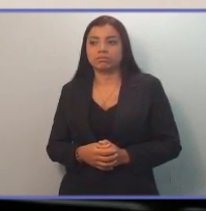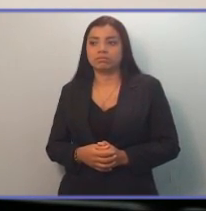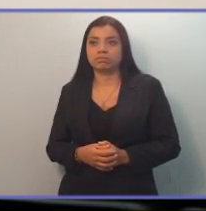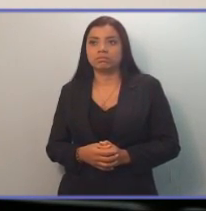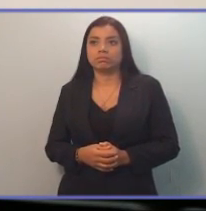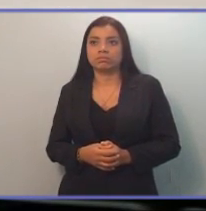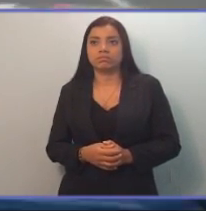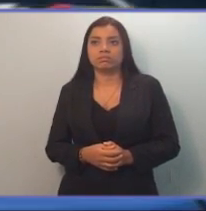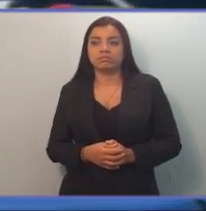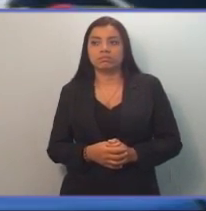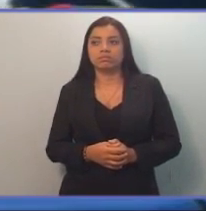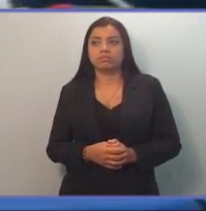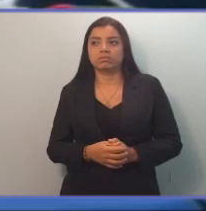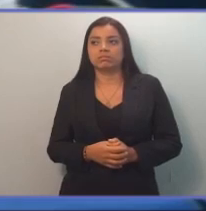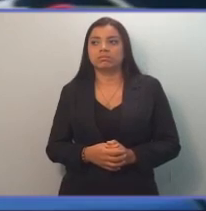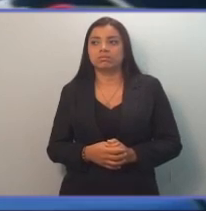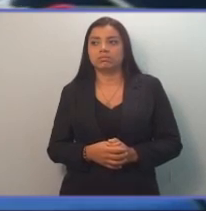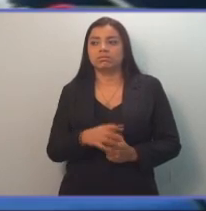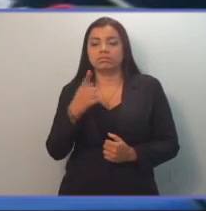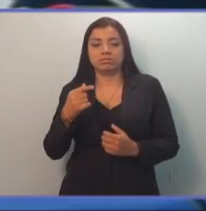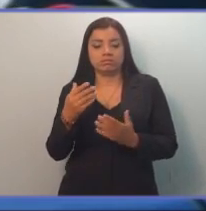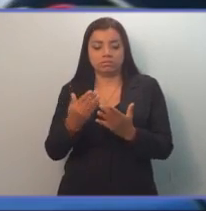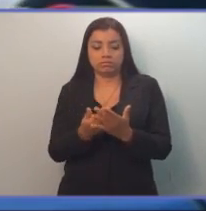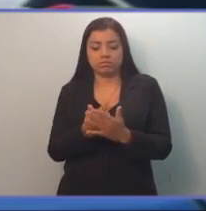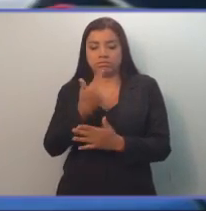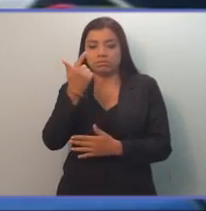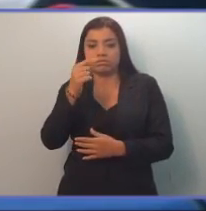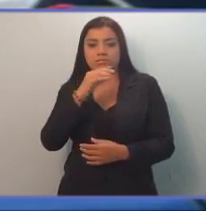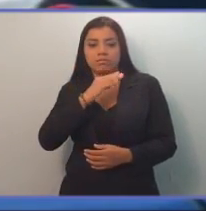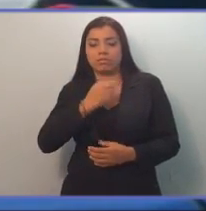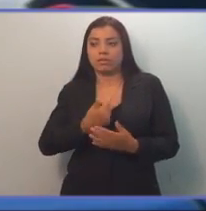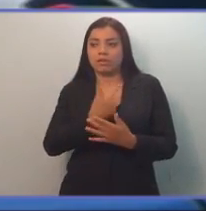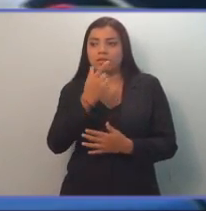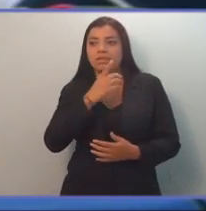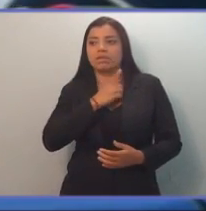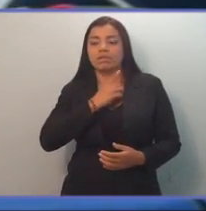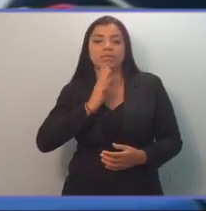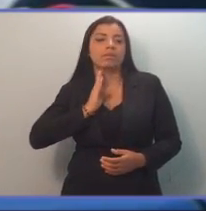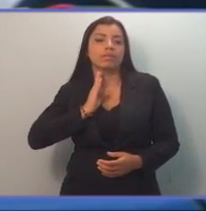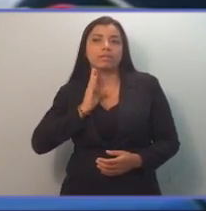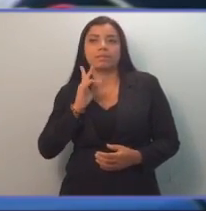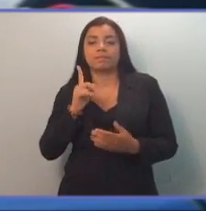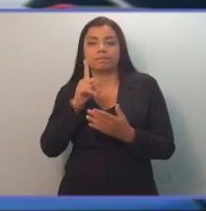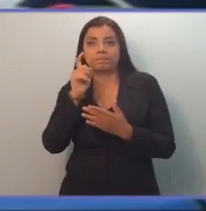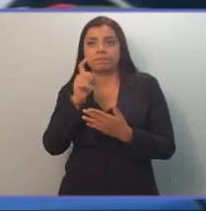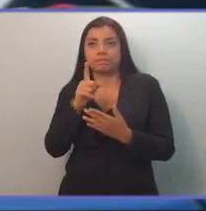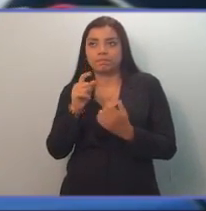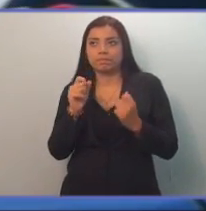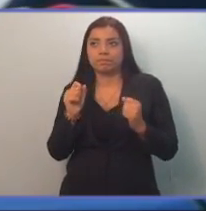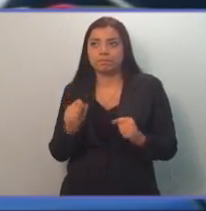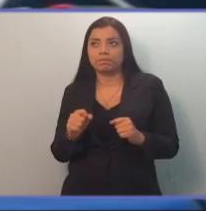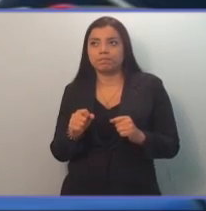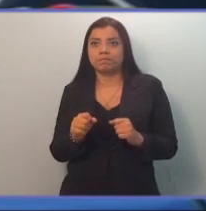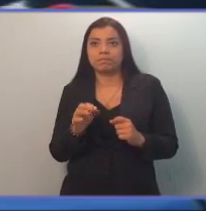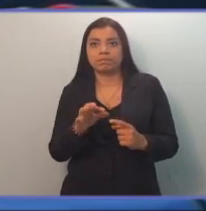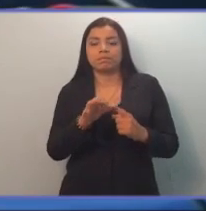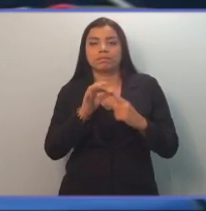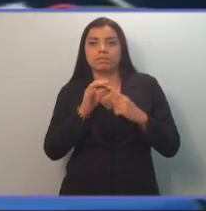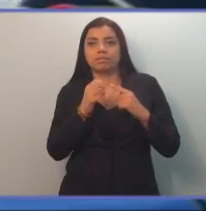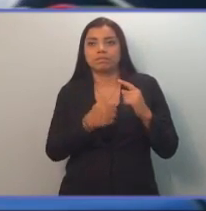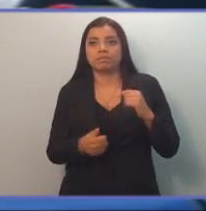De la universidad, un representante de la Universidad Don Bosco le pregunta que si fuera elegida la Sala